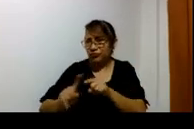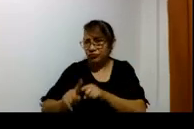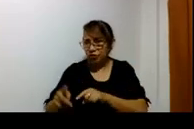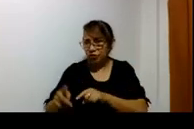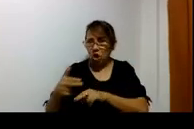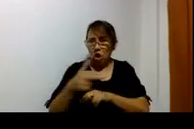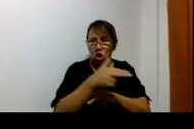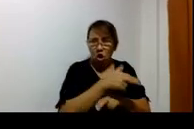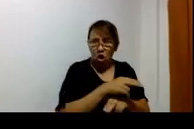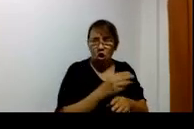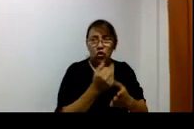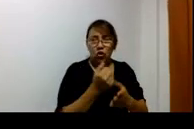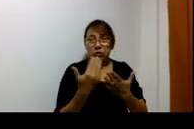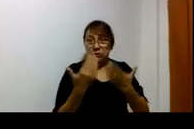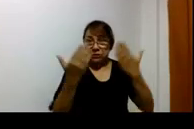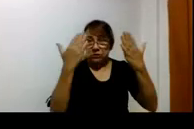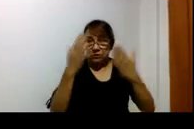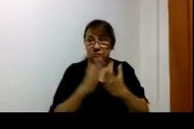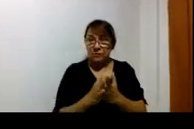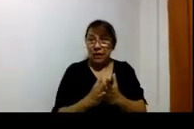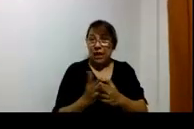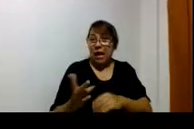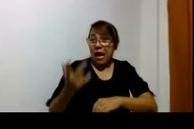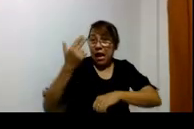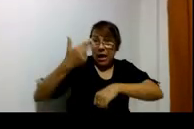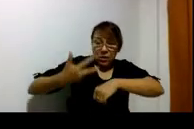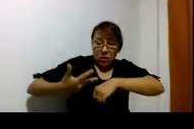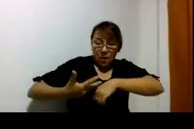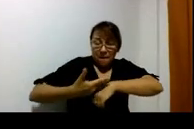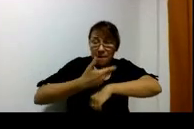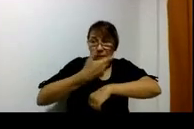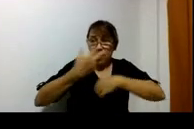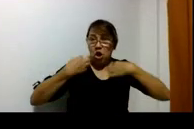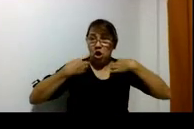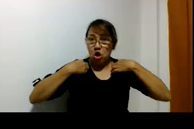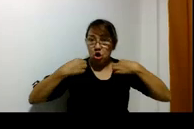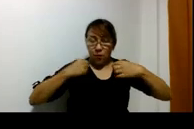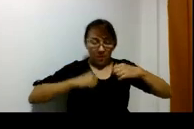cuando sea necesario acceder a la herida y cortar algunas prendas de vestir. Los